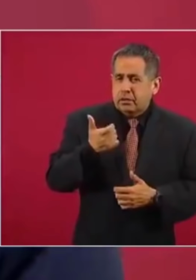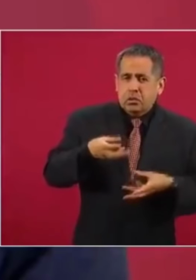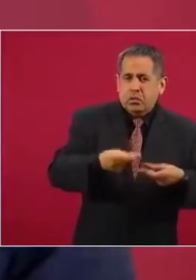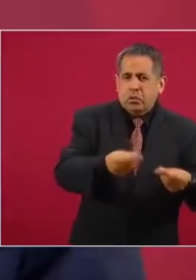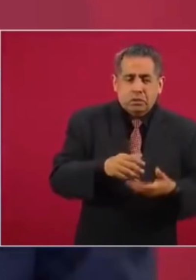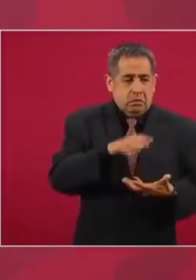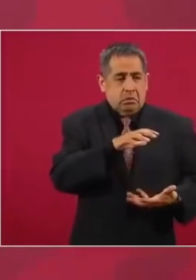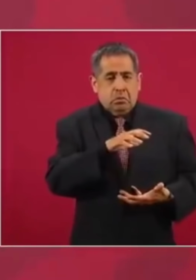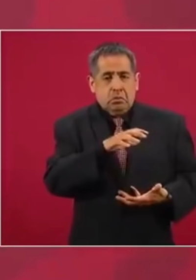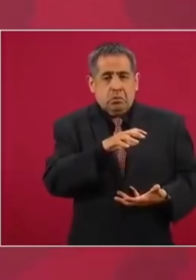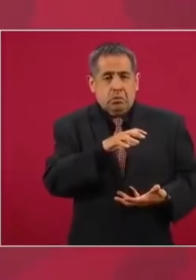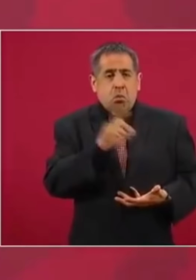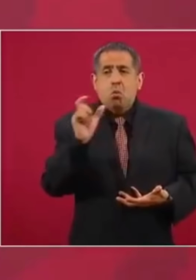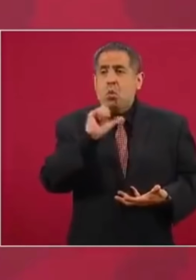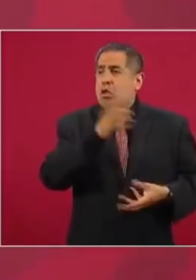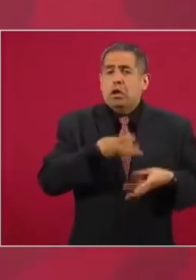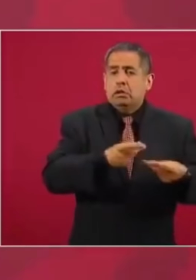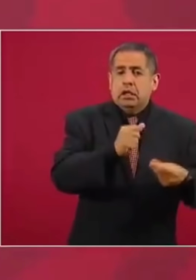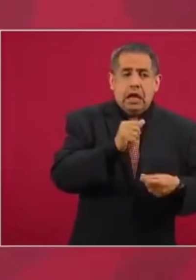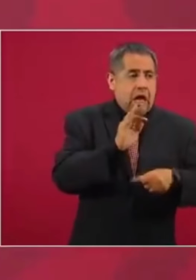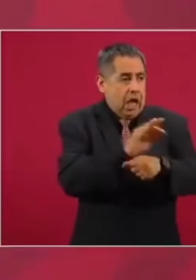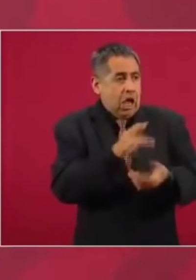cuando se ejerce no hay ningún problema